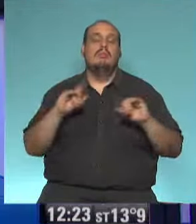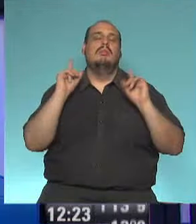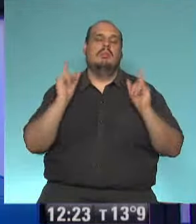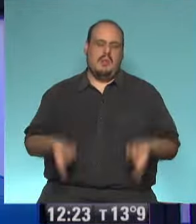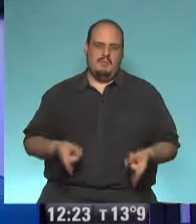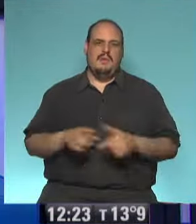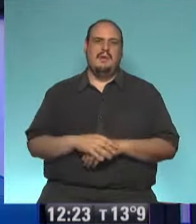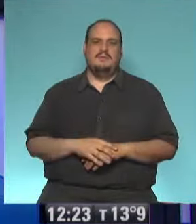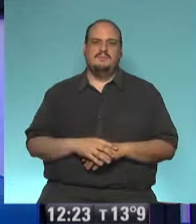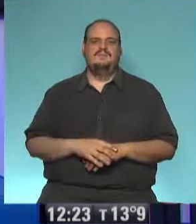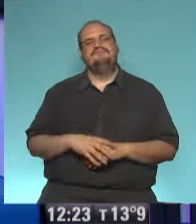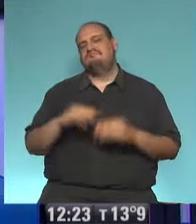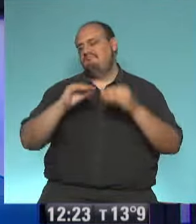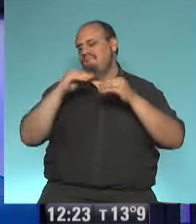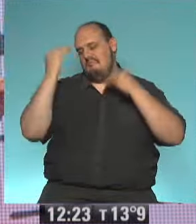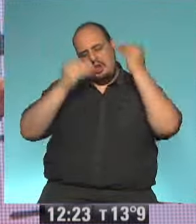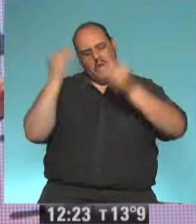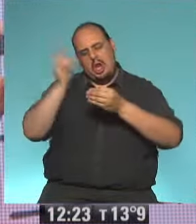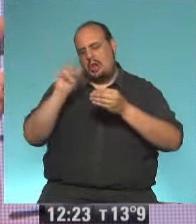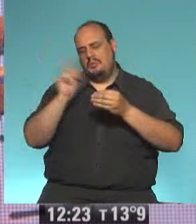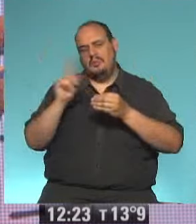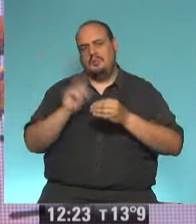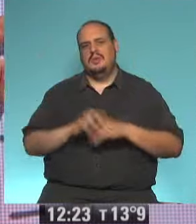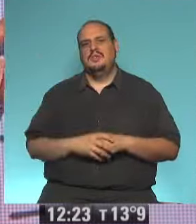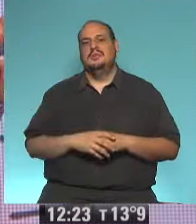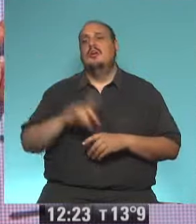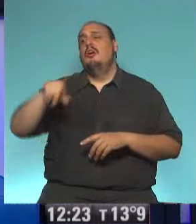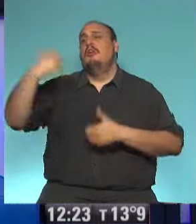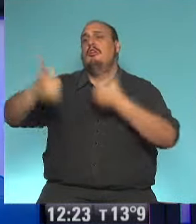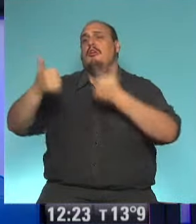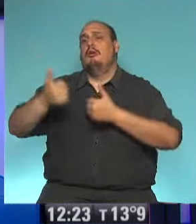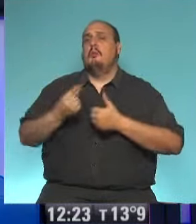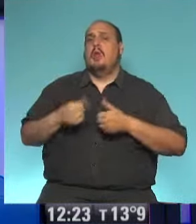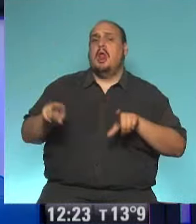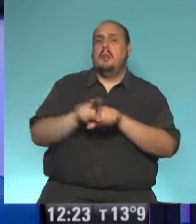Sí, no te hagas problema por el precio. No vas a encontrar en la competencia un precio igual